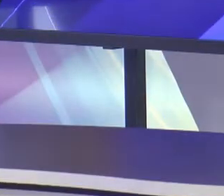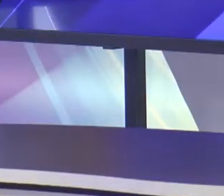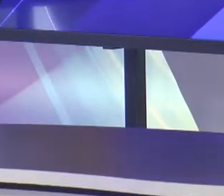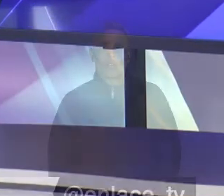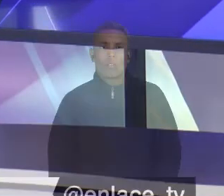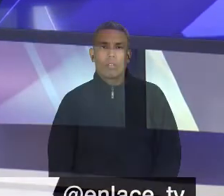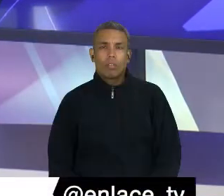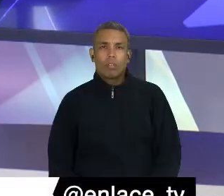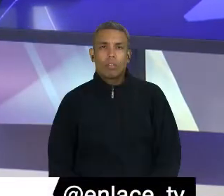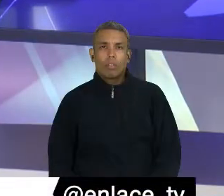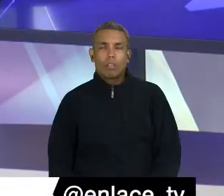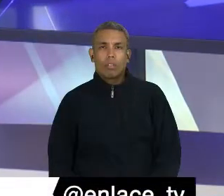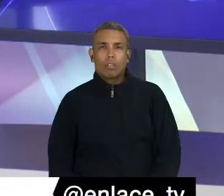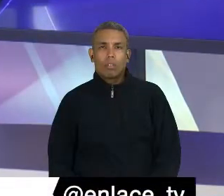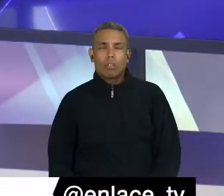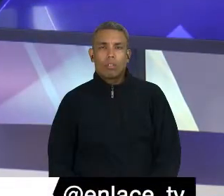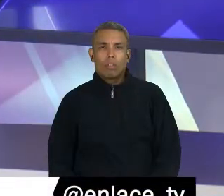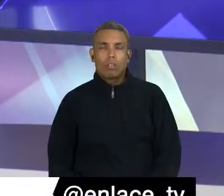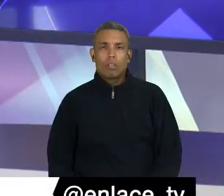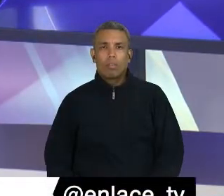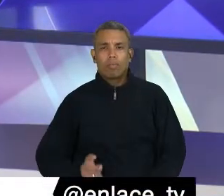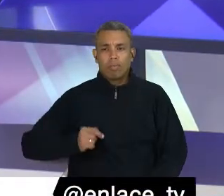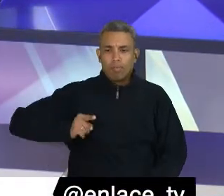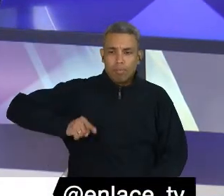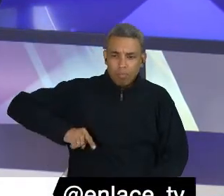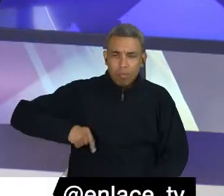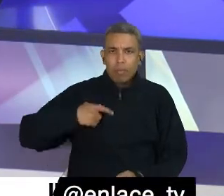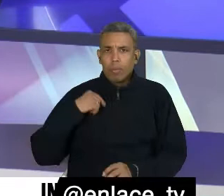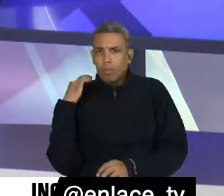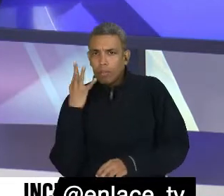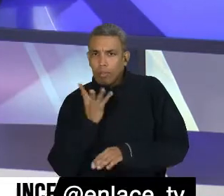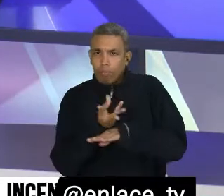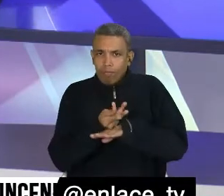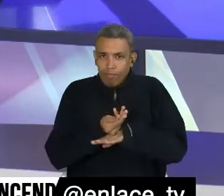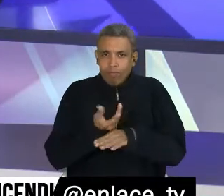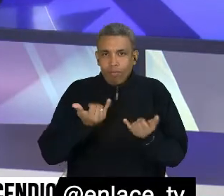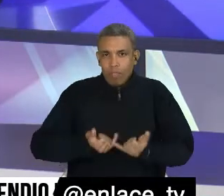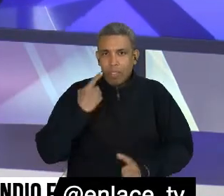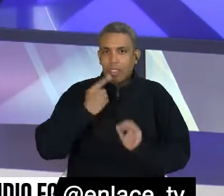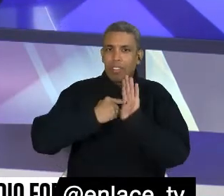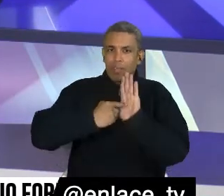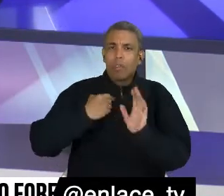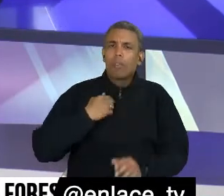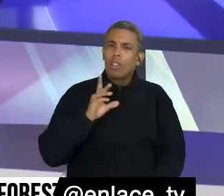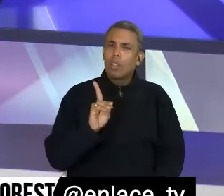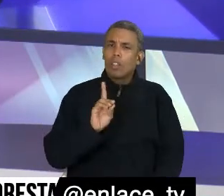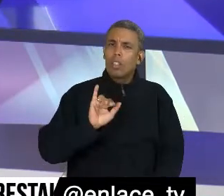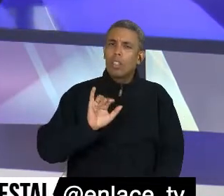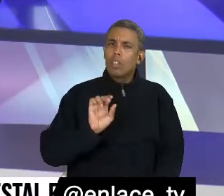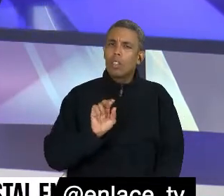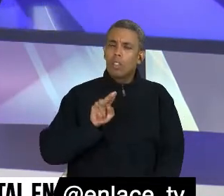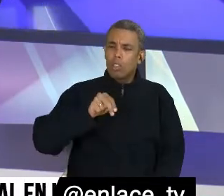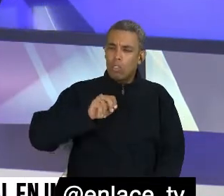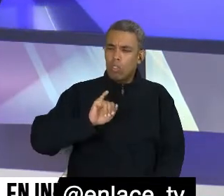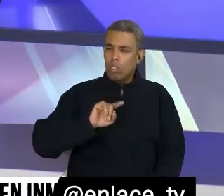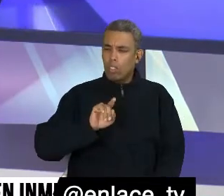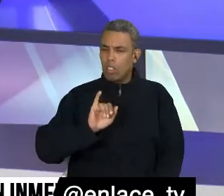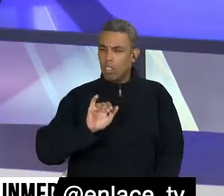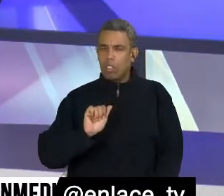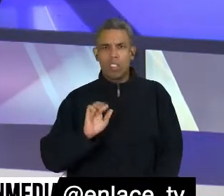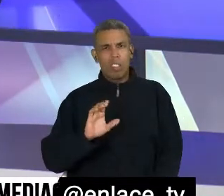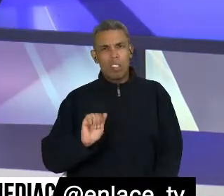Escuela de Artes inicia nueva temporada de teatro en la ciudad denominada Las Dionisíacas. Este jueves el invitado es un destacado grupo teatral